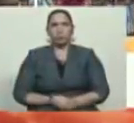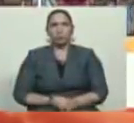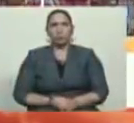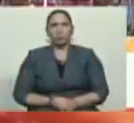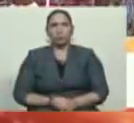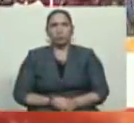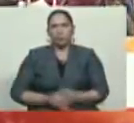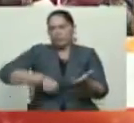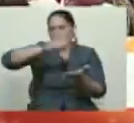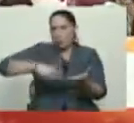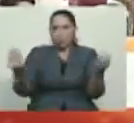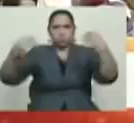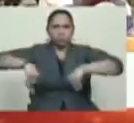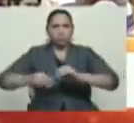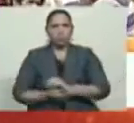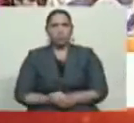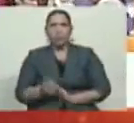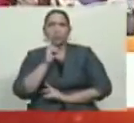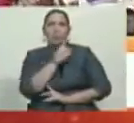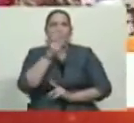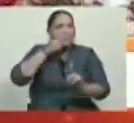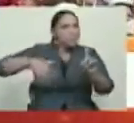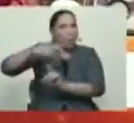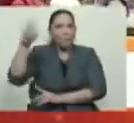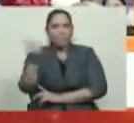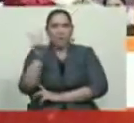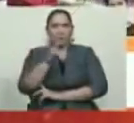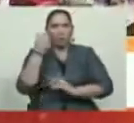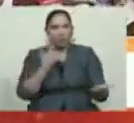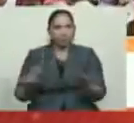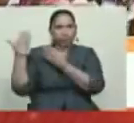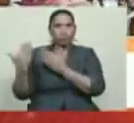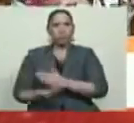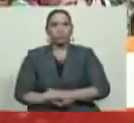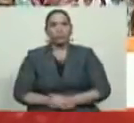procedo a firmar a nombre del pueblo de venezuela